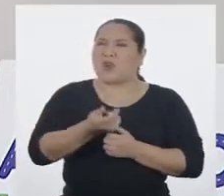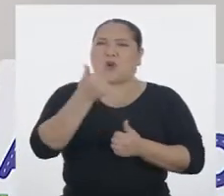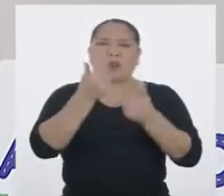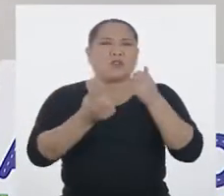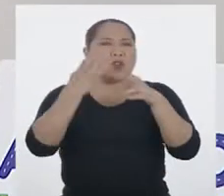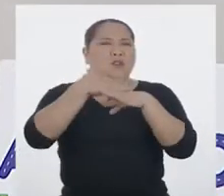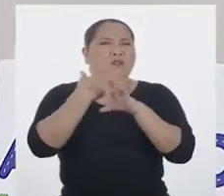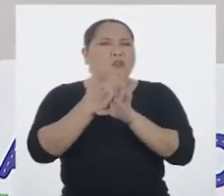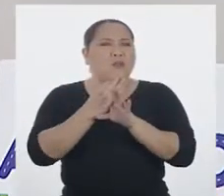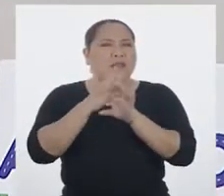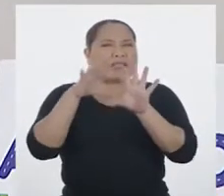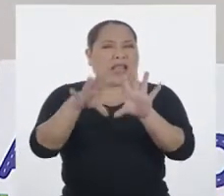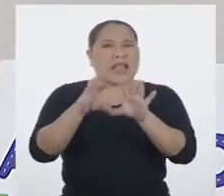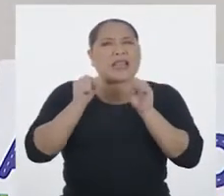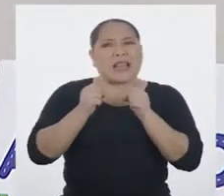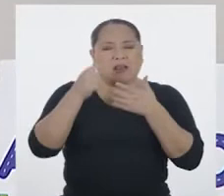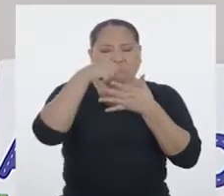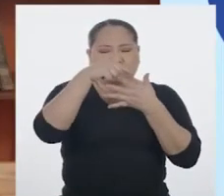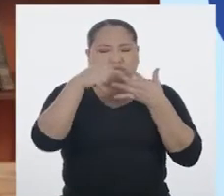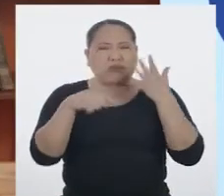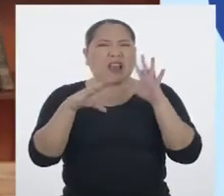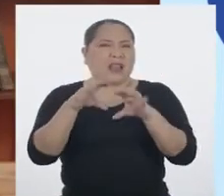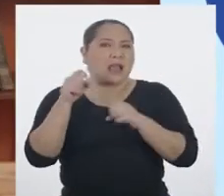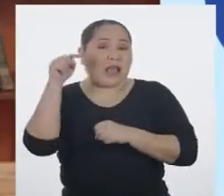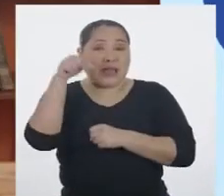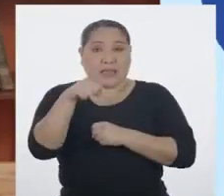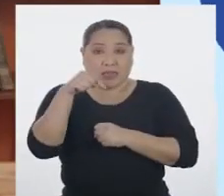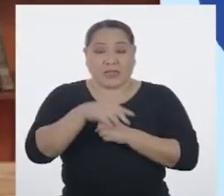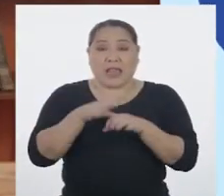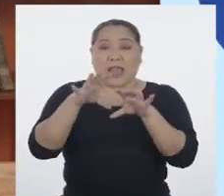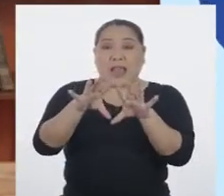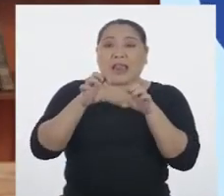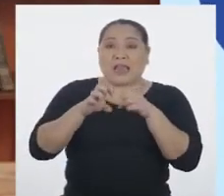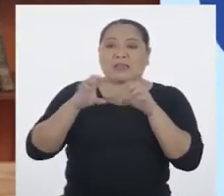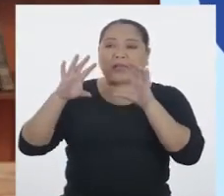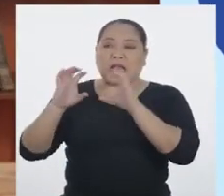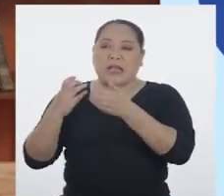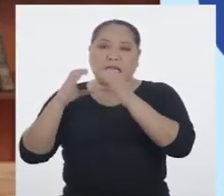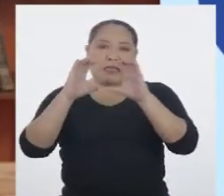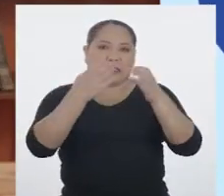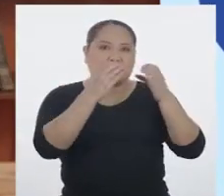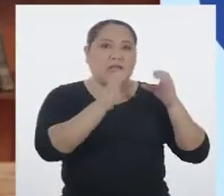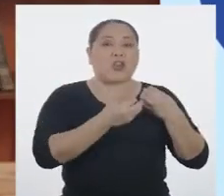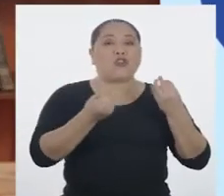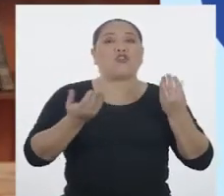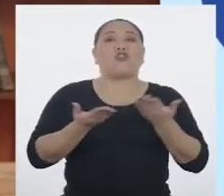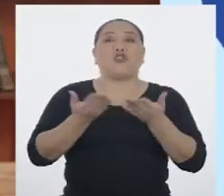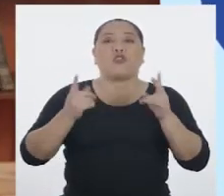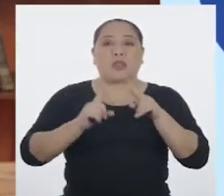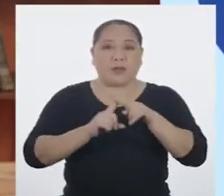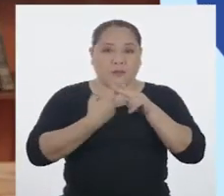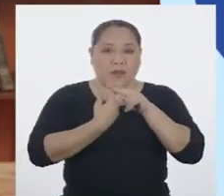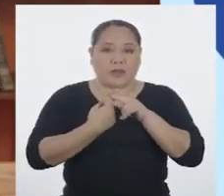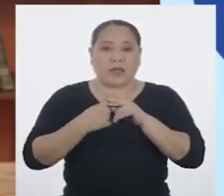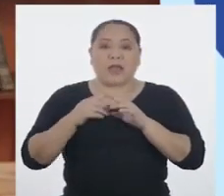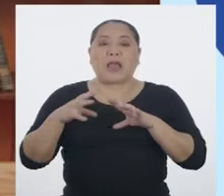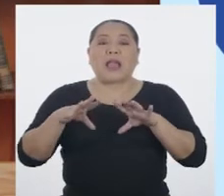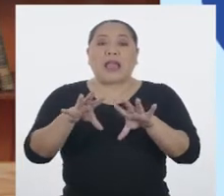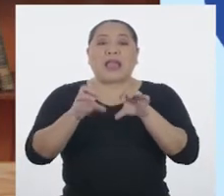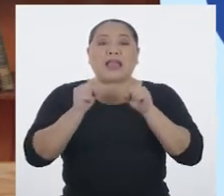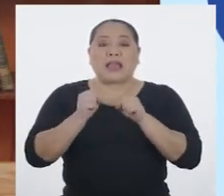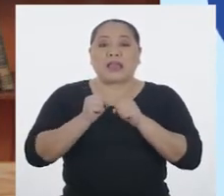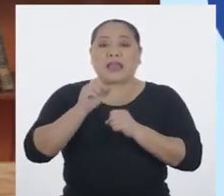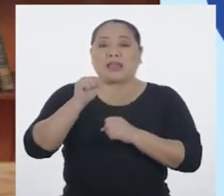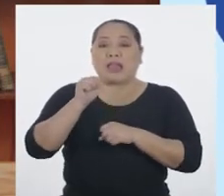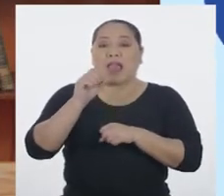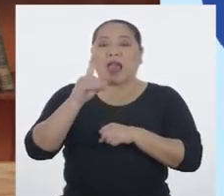Profesora, ¿qué tipos de heladas existen? En nuestro territorio, las heladas se clasifican según su origen. Heladas